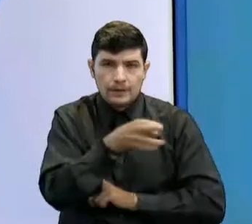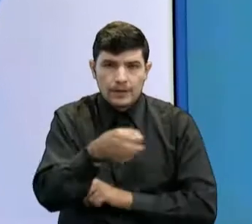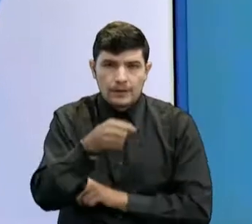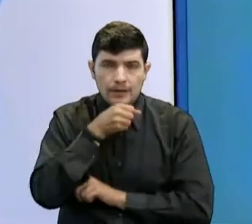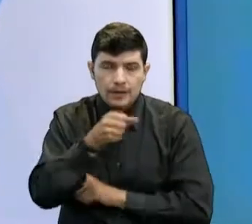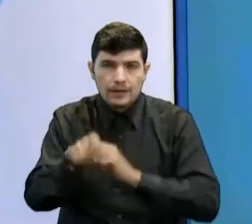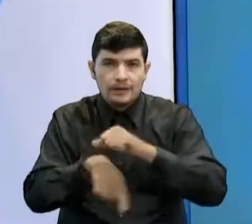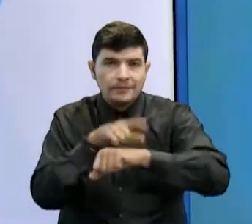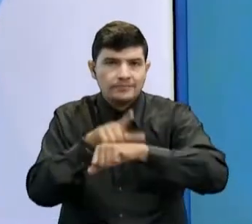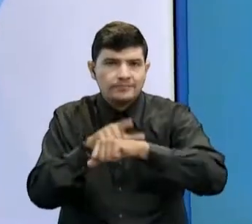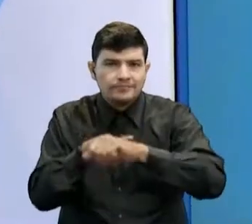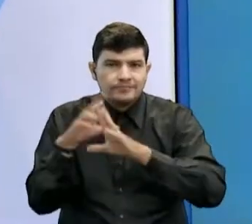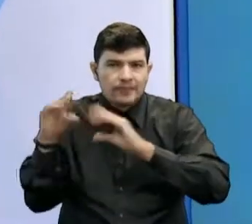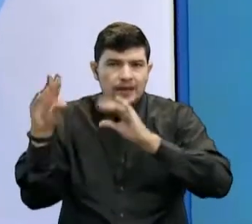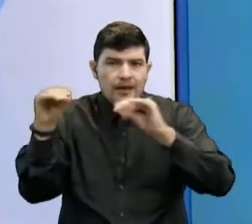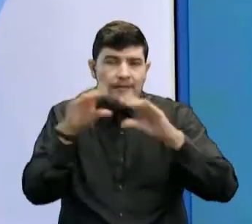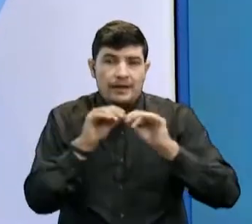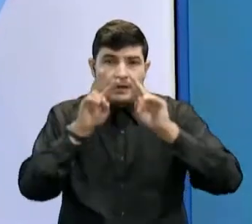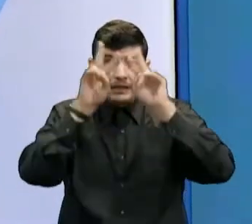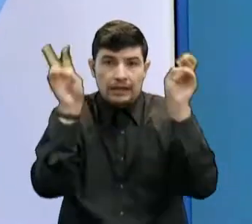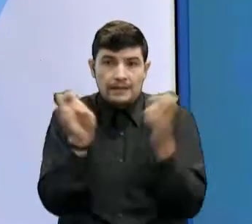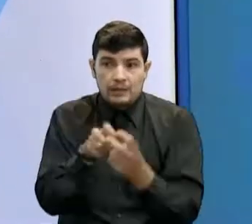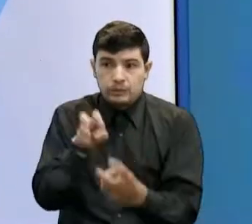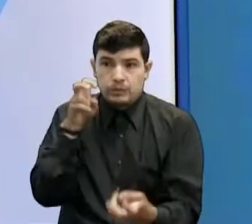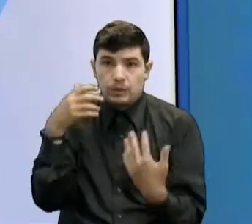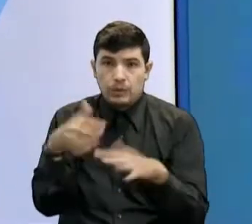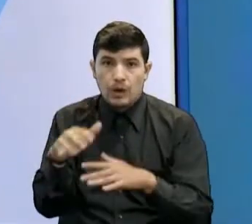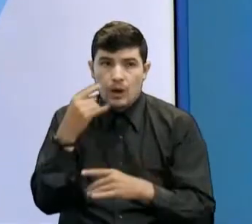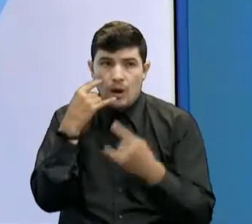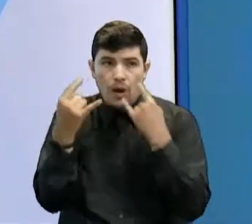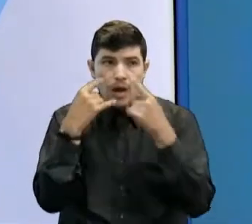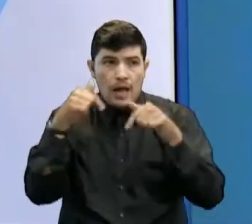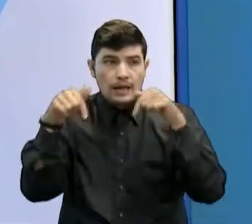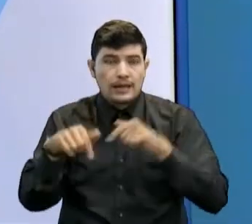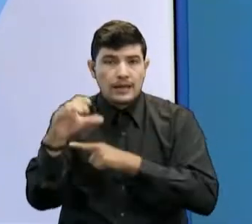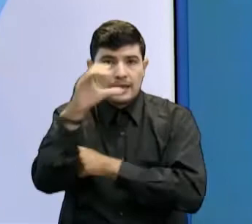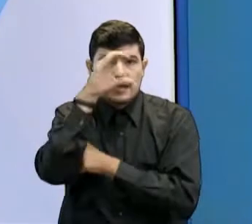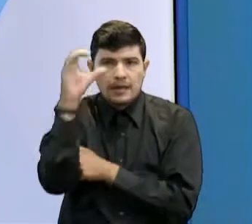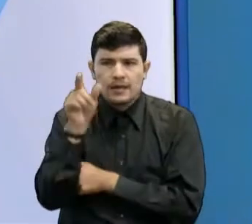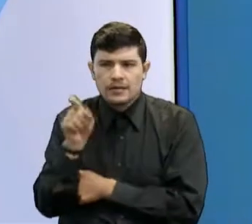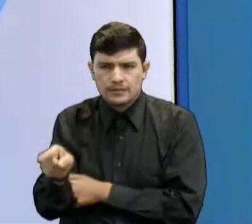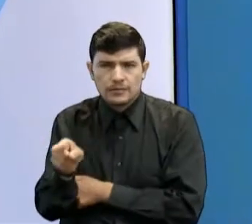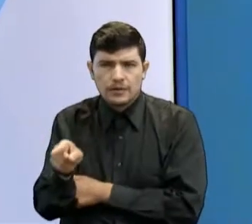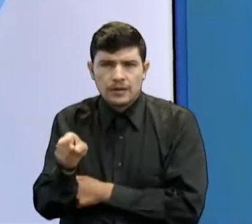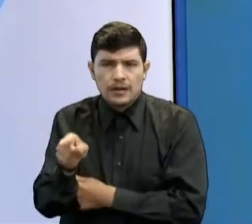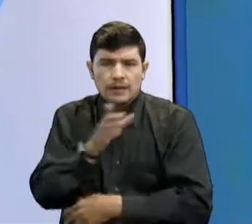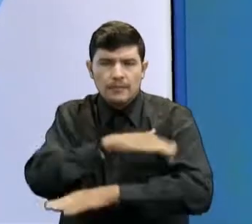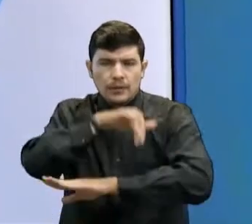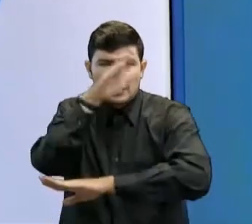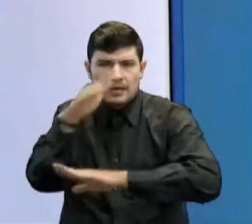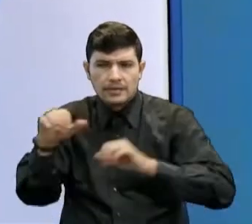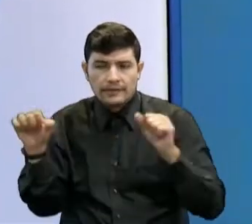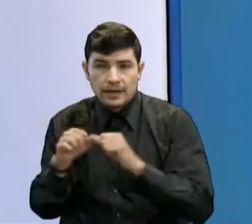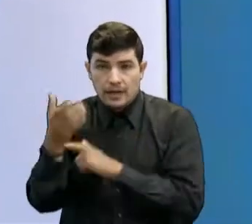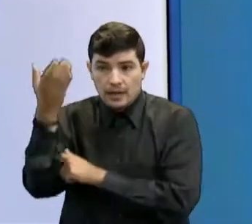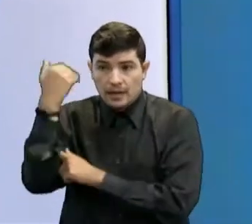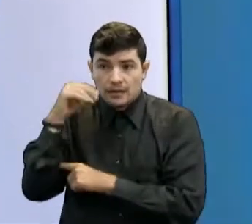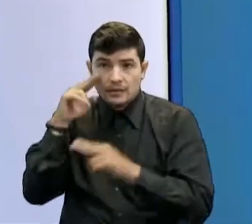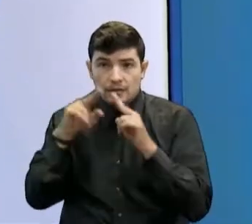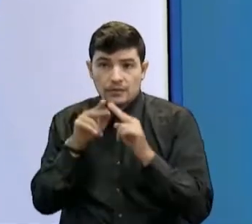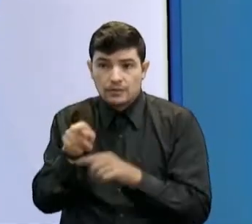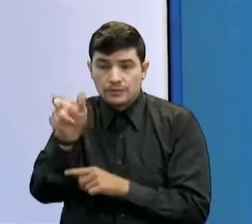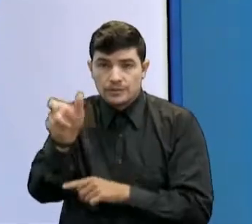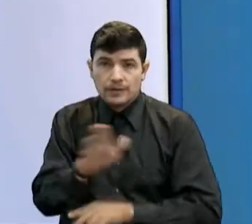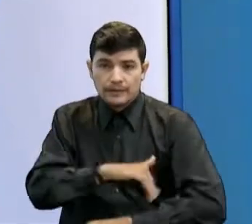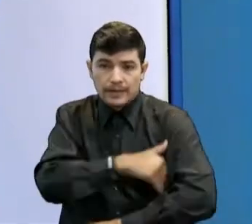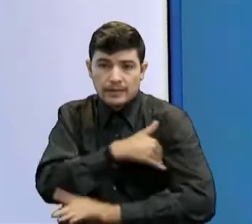Es el momento de hablar de uno de los temas más polémicos y de gran interés en el país, y es el páramo de Santurbán. Recientemente se conoció la salida del ministro de